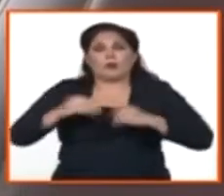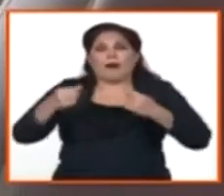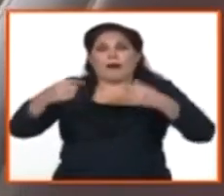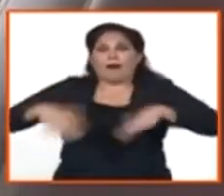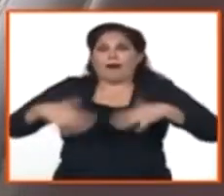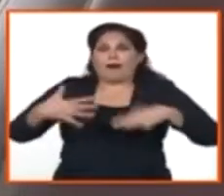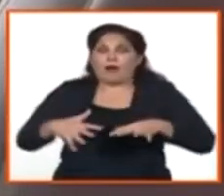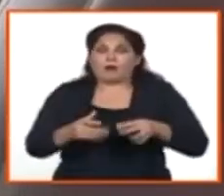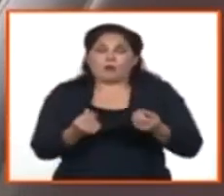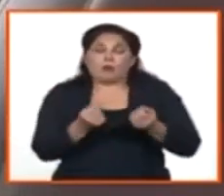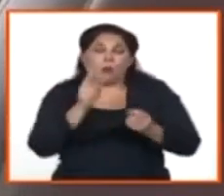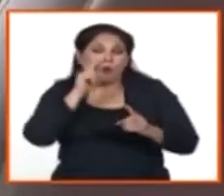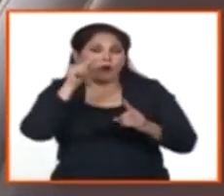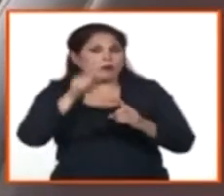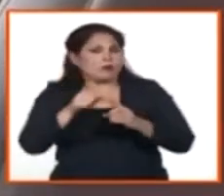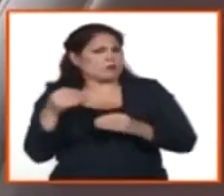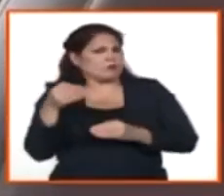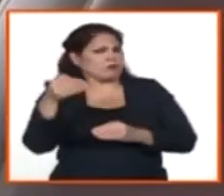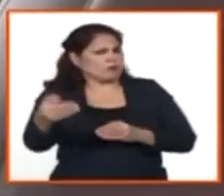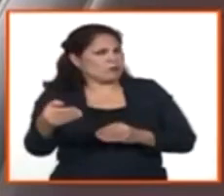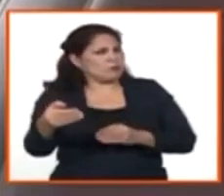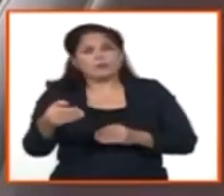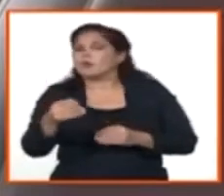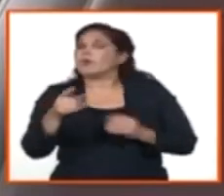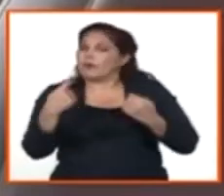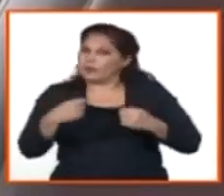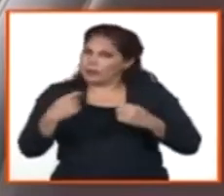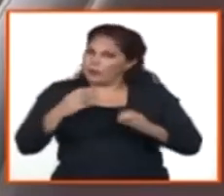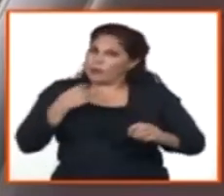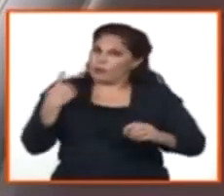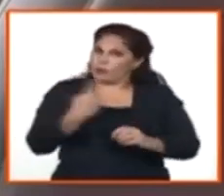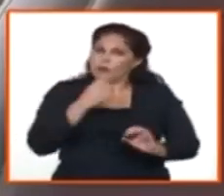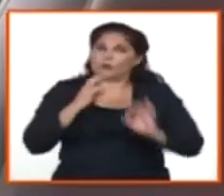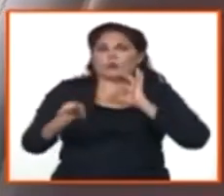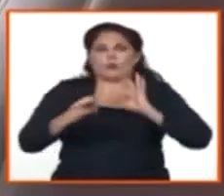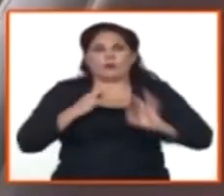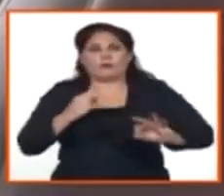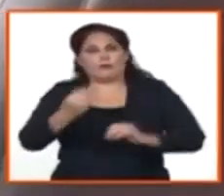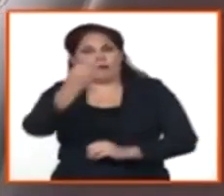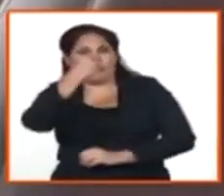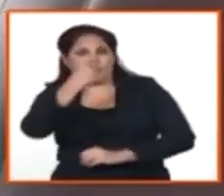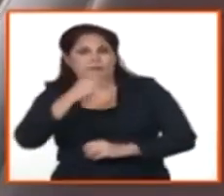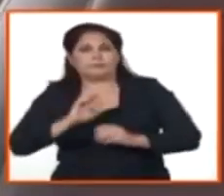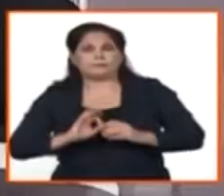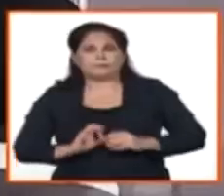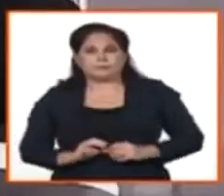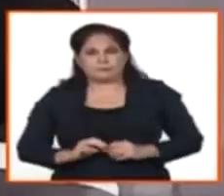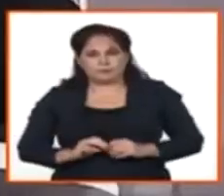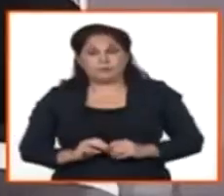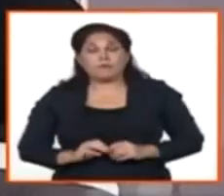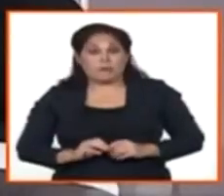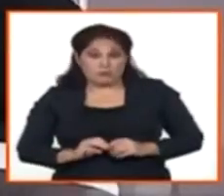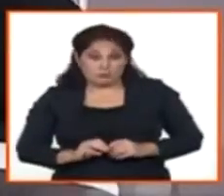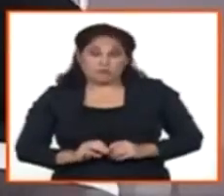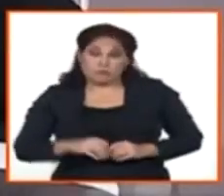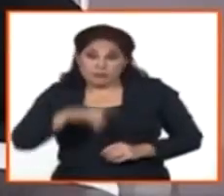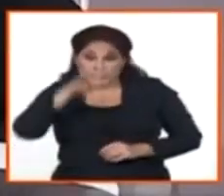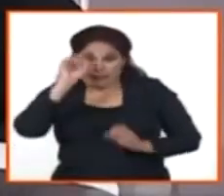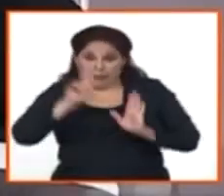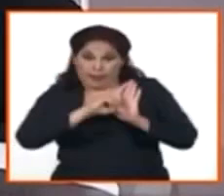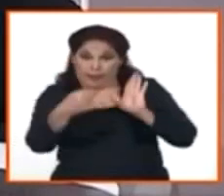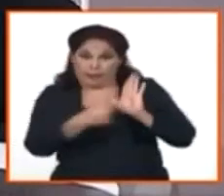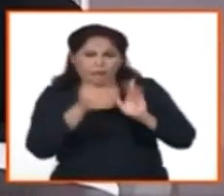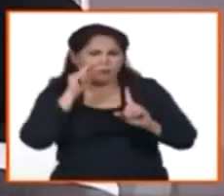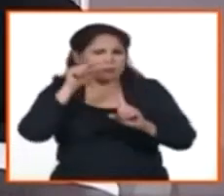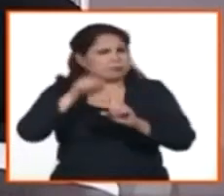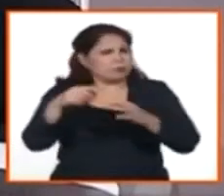objetivo futuro de una seguridad alimentaria del país, que también es seguridad nacional. Efectivamente, y para eso también la ley, entre sus objetivos,